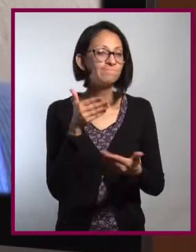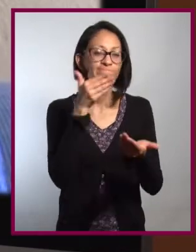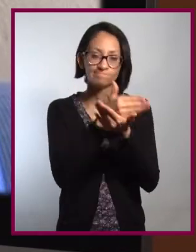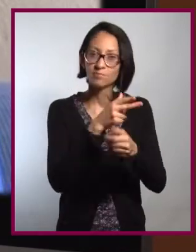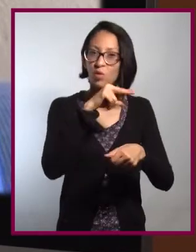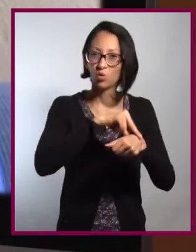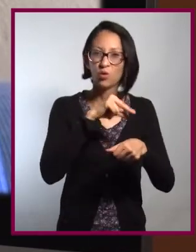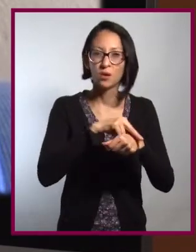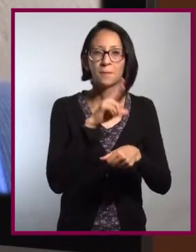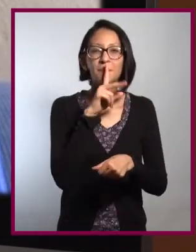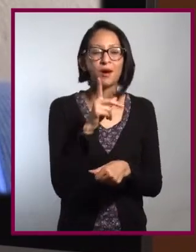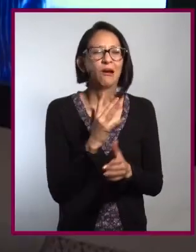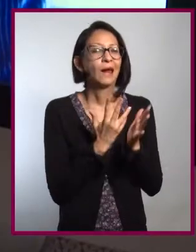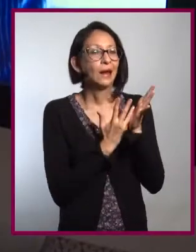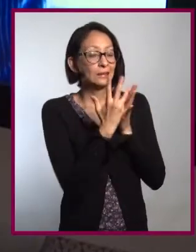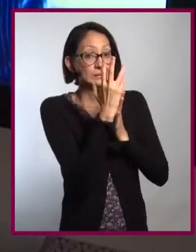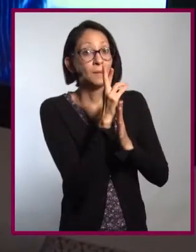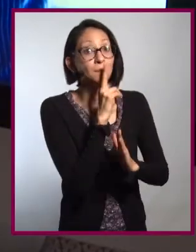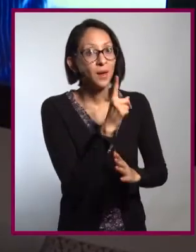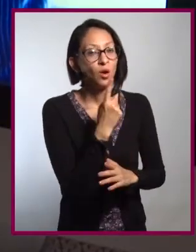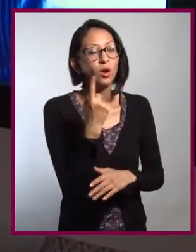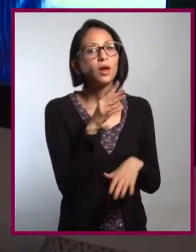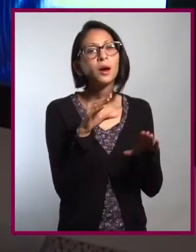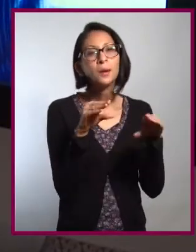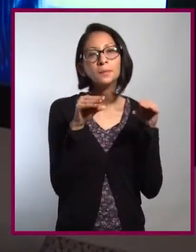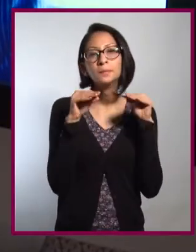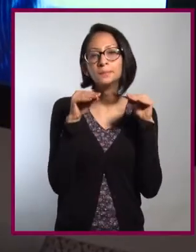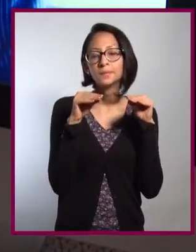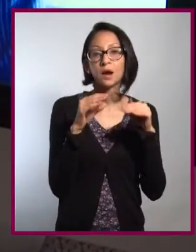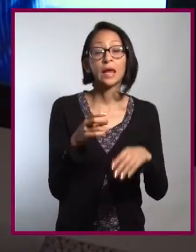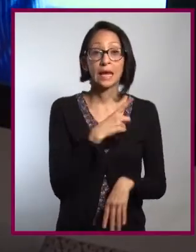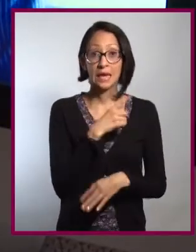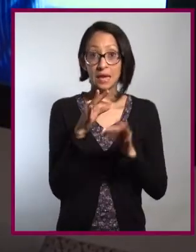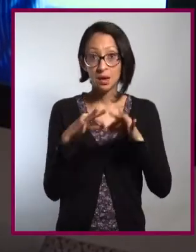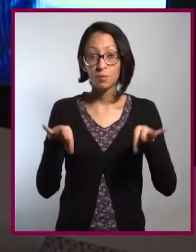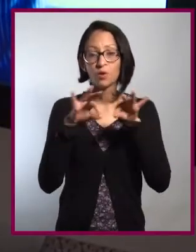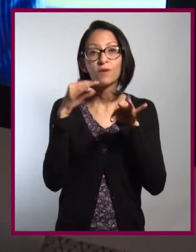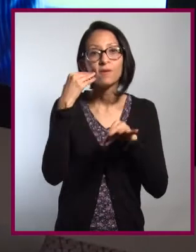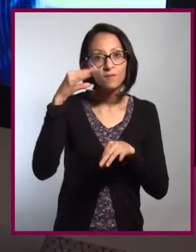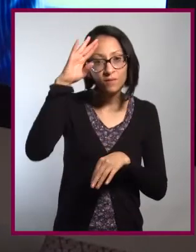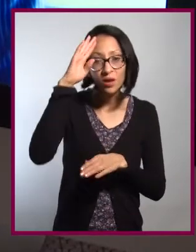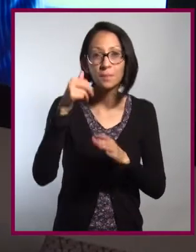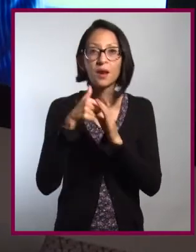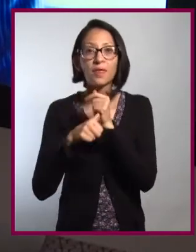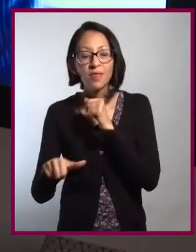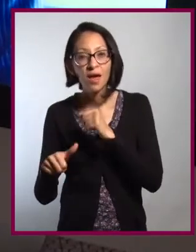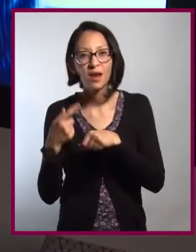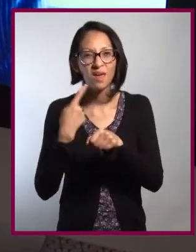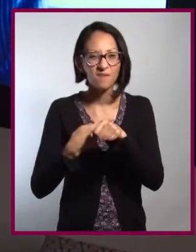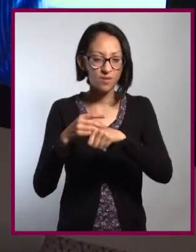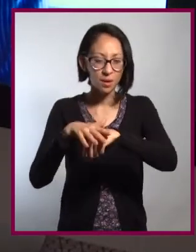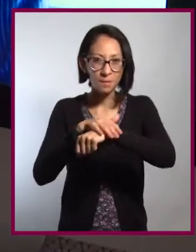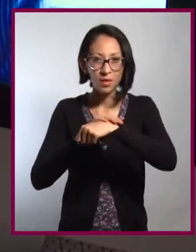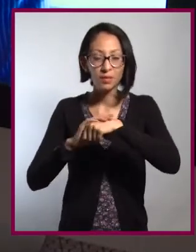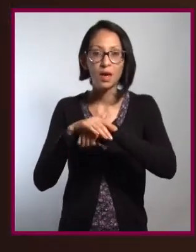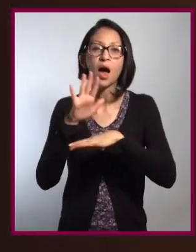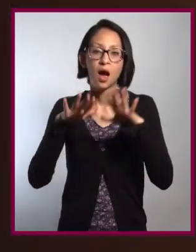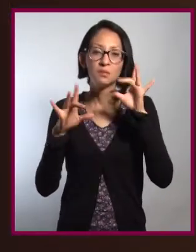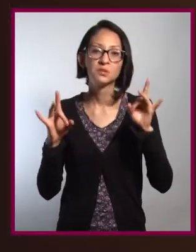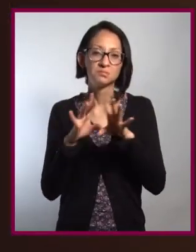de exagerados a no consultar. Fiebre, diarrea y enfermedades de la piel son las más frecuentes en los viajeros en todas partes del